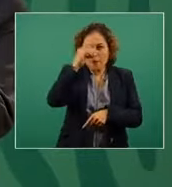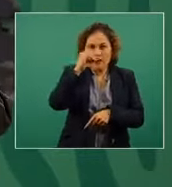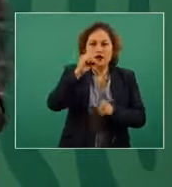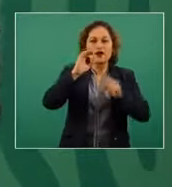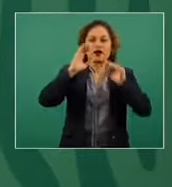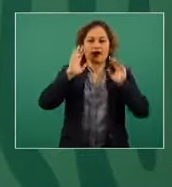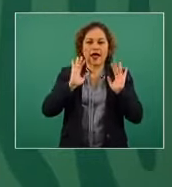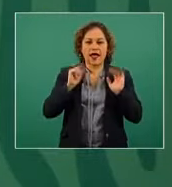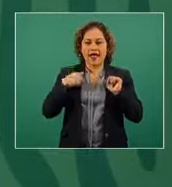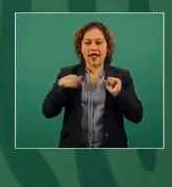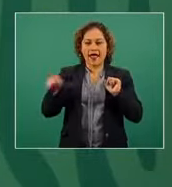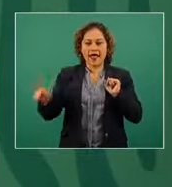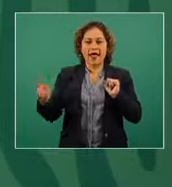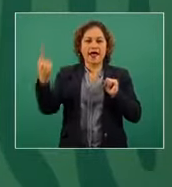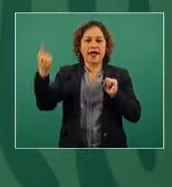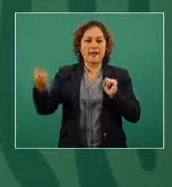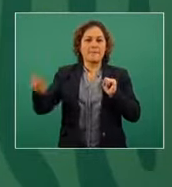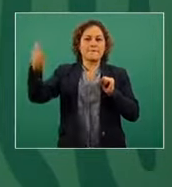ya